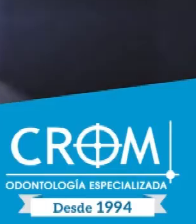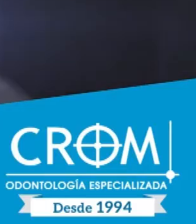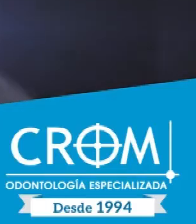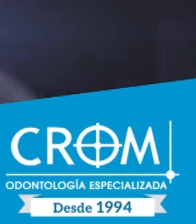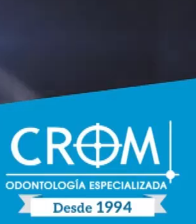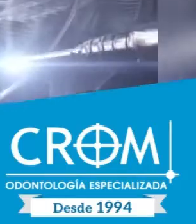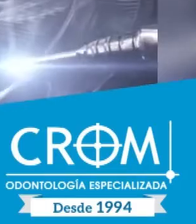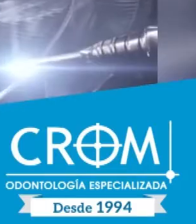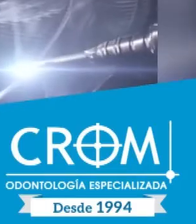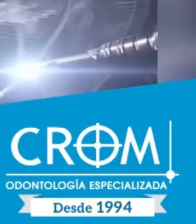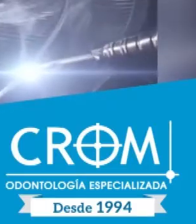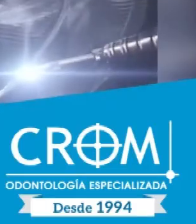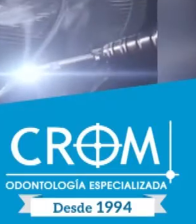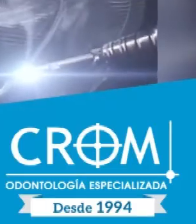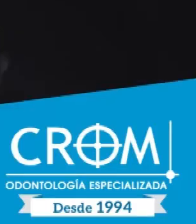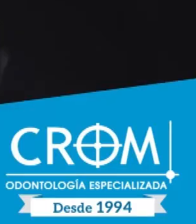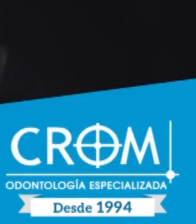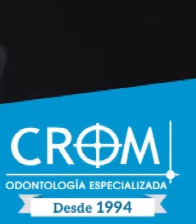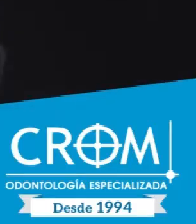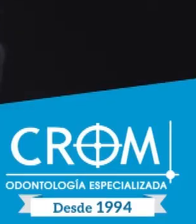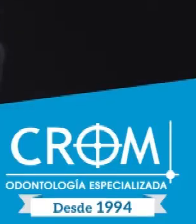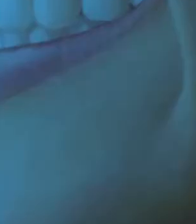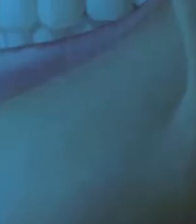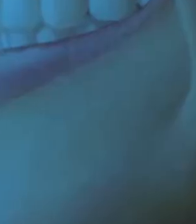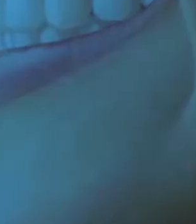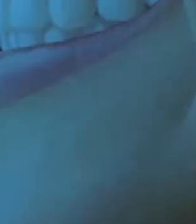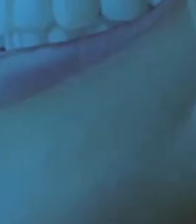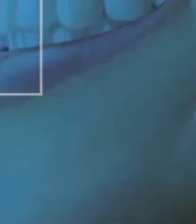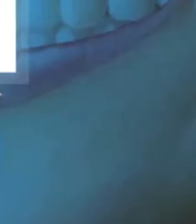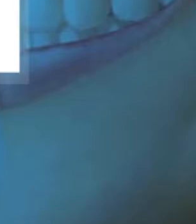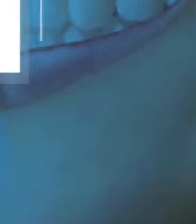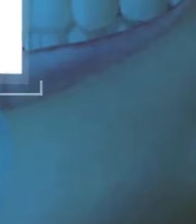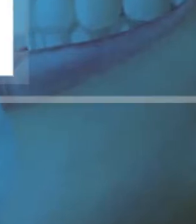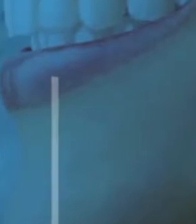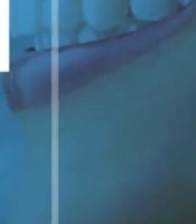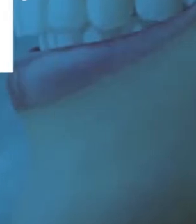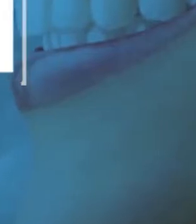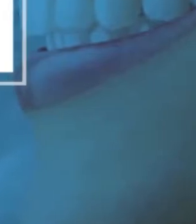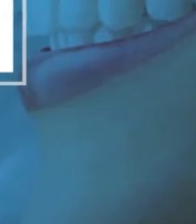su sonrisa, no sus brackets. Chrome es odontología especializada.